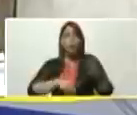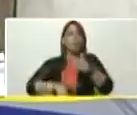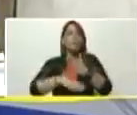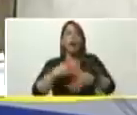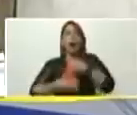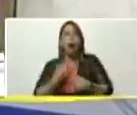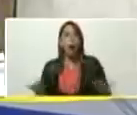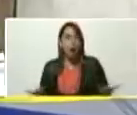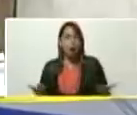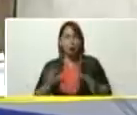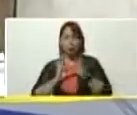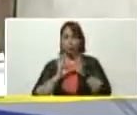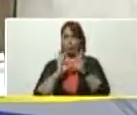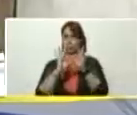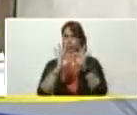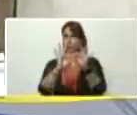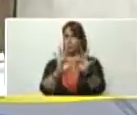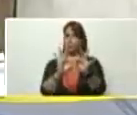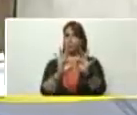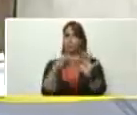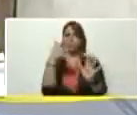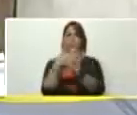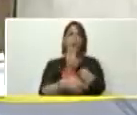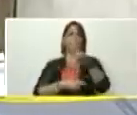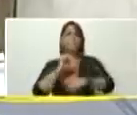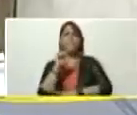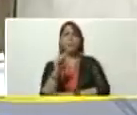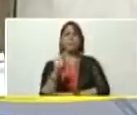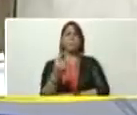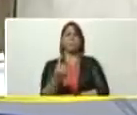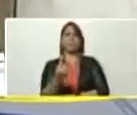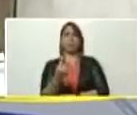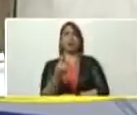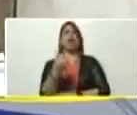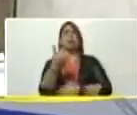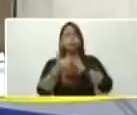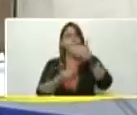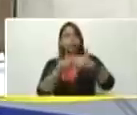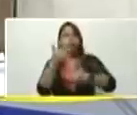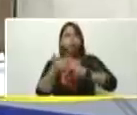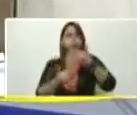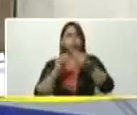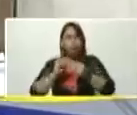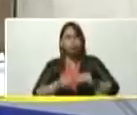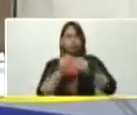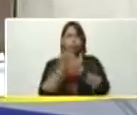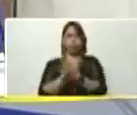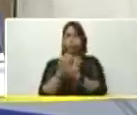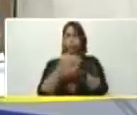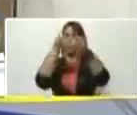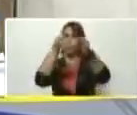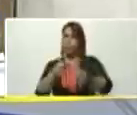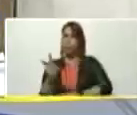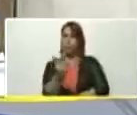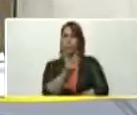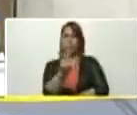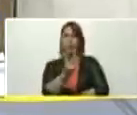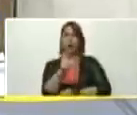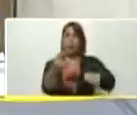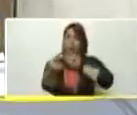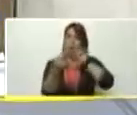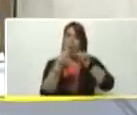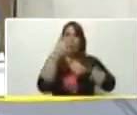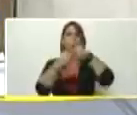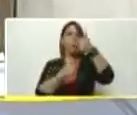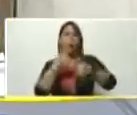para consolidar estos primeros síntomas de recuperación de la economía real de Venezuela. Ese es el debate. ¿Qué es